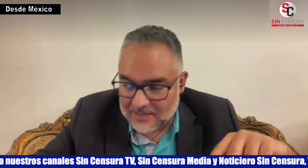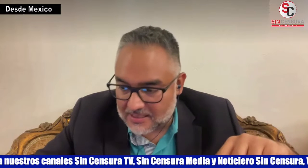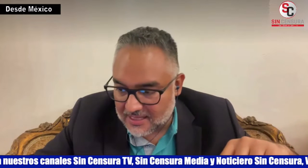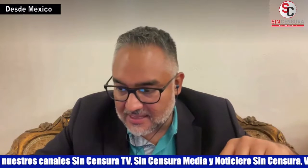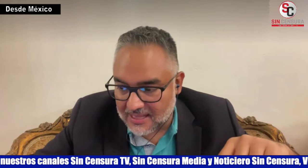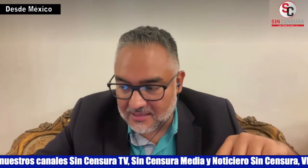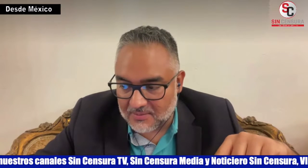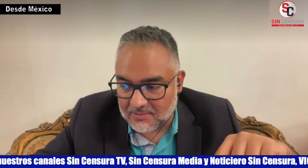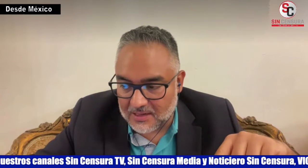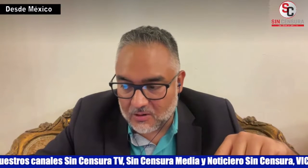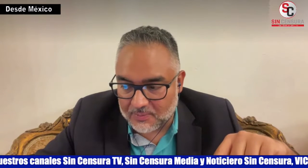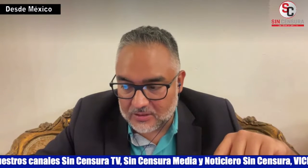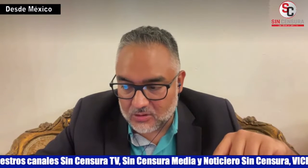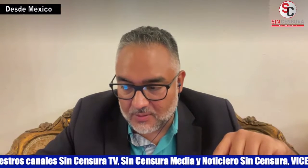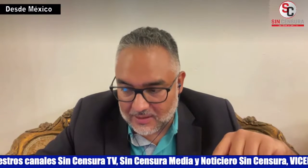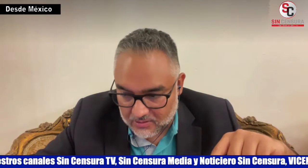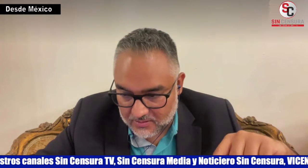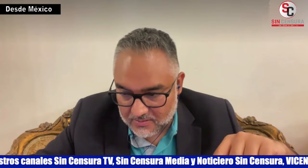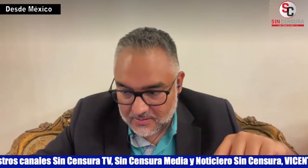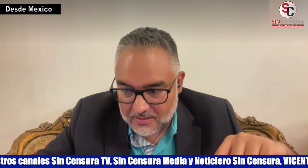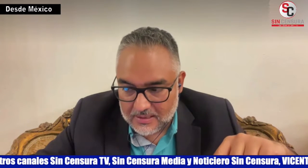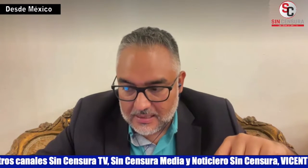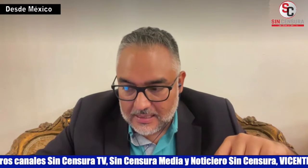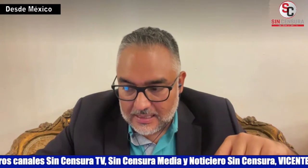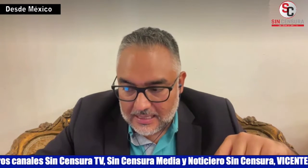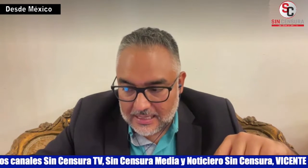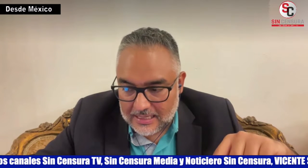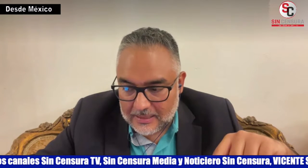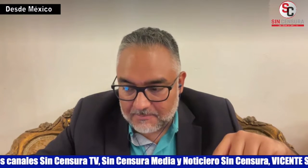al presidente Andrés Manuel López Obrador.